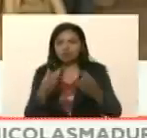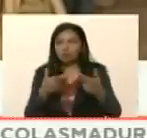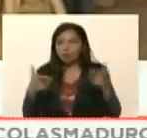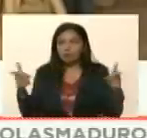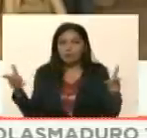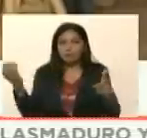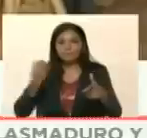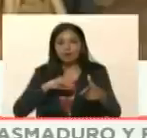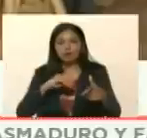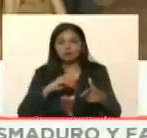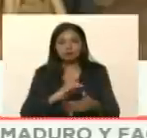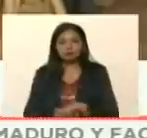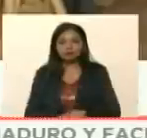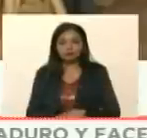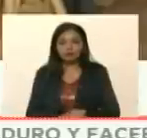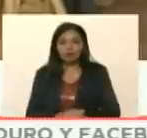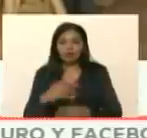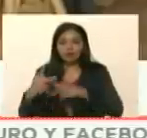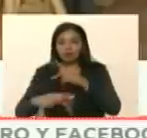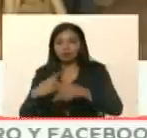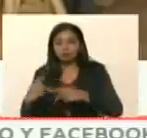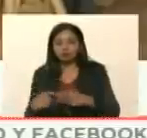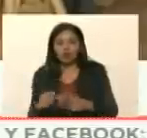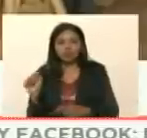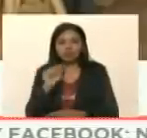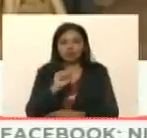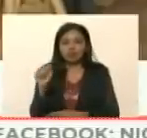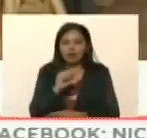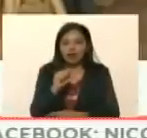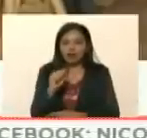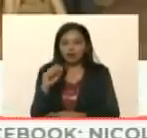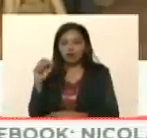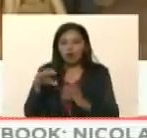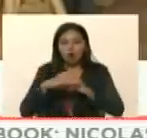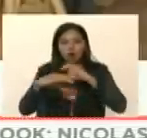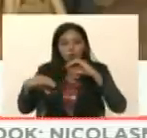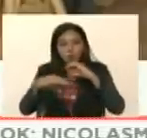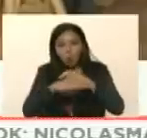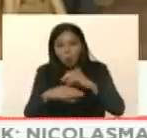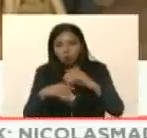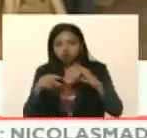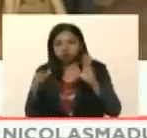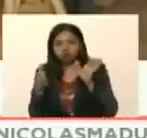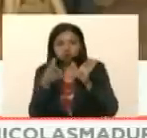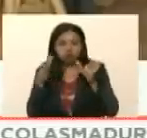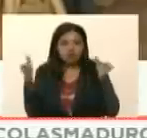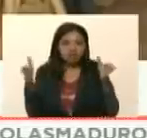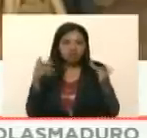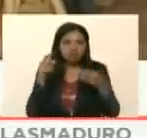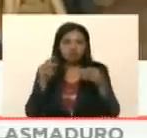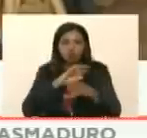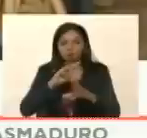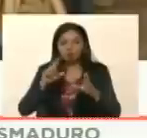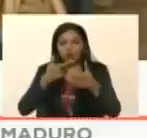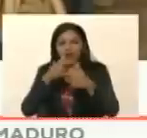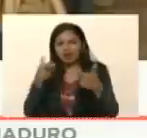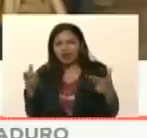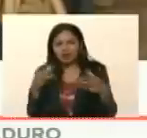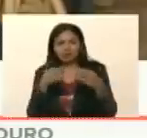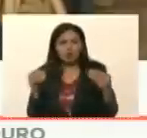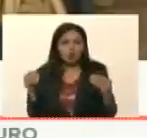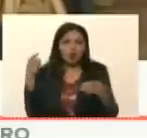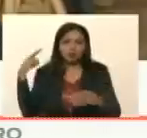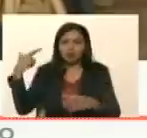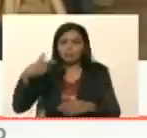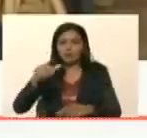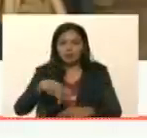expansión de la producción de carros, autobusetes, autobuses y vehículos en general para